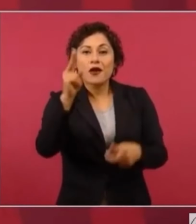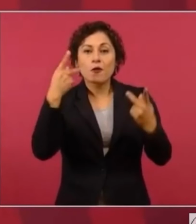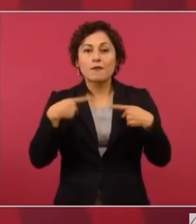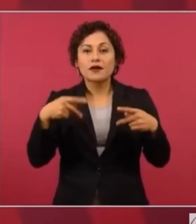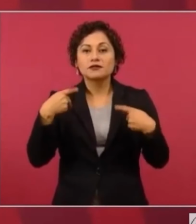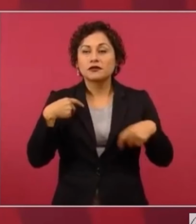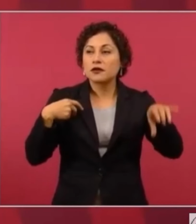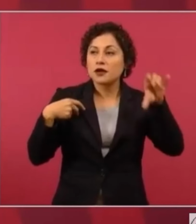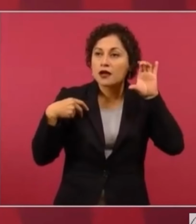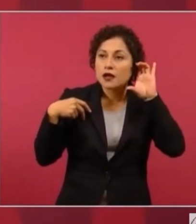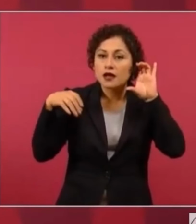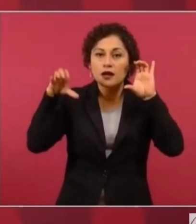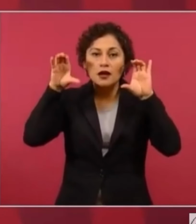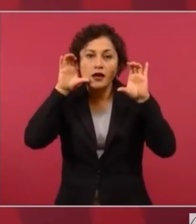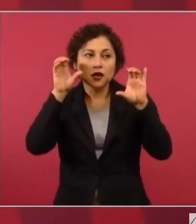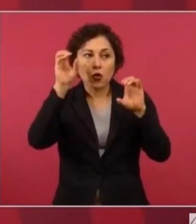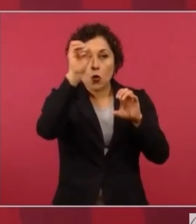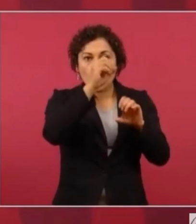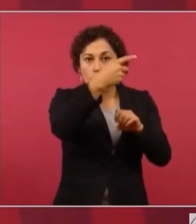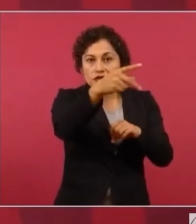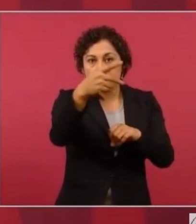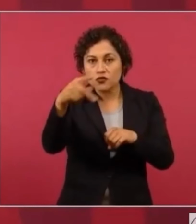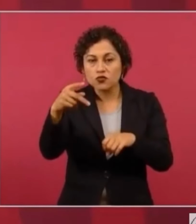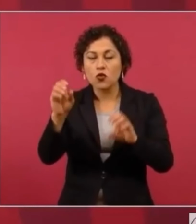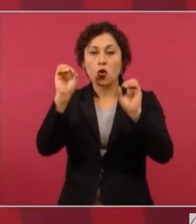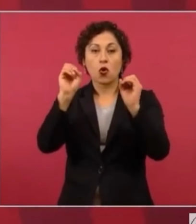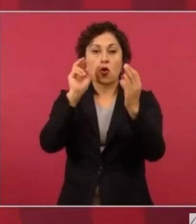o que leo algo en redes sociales,